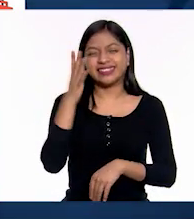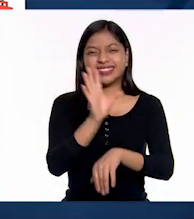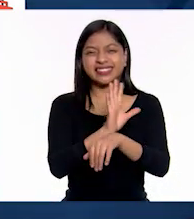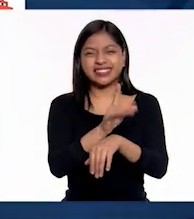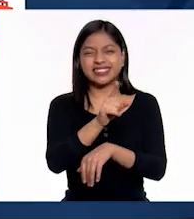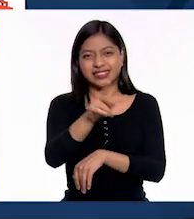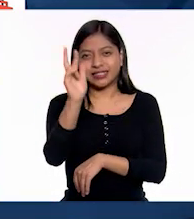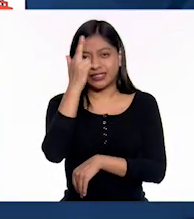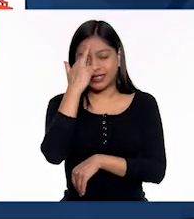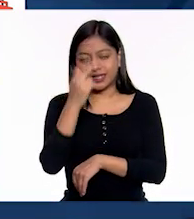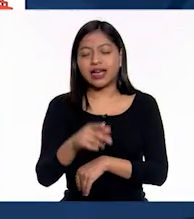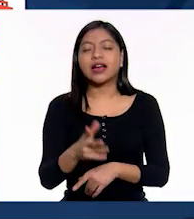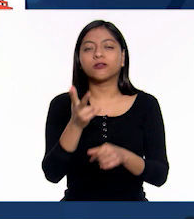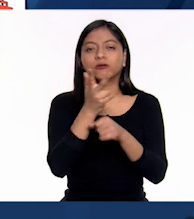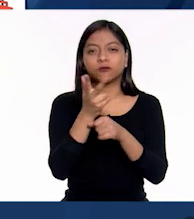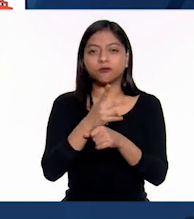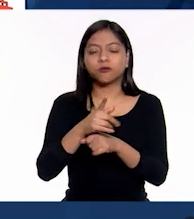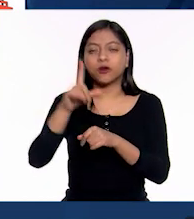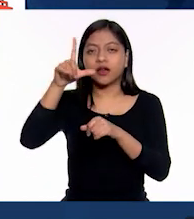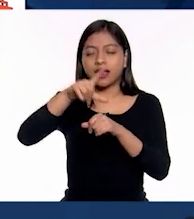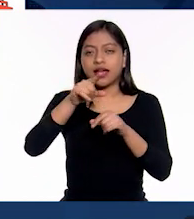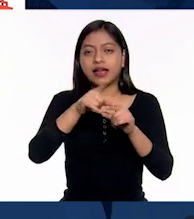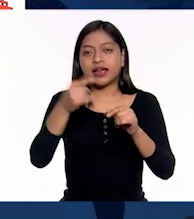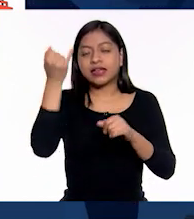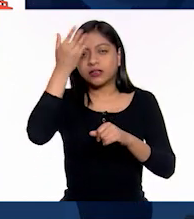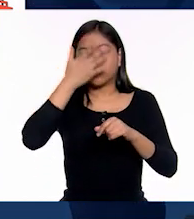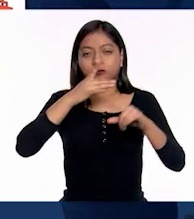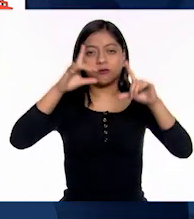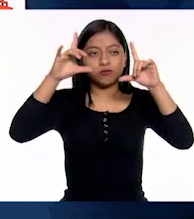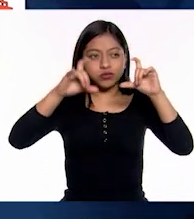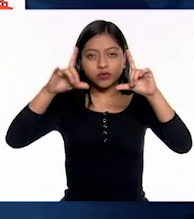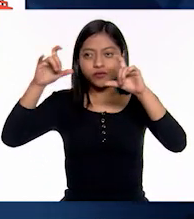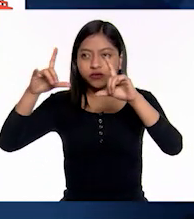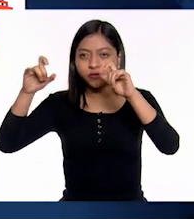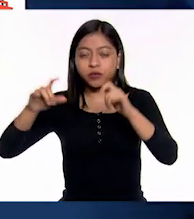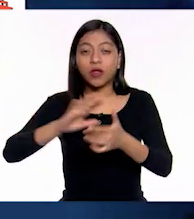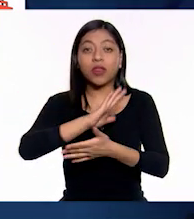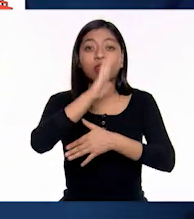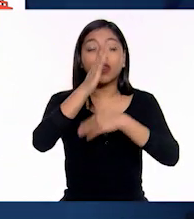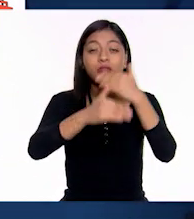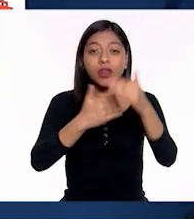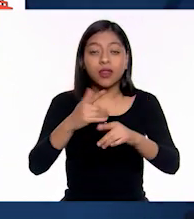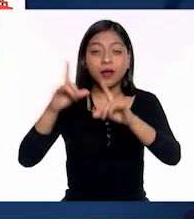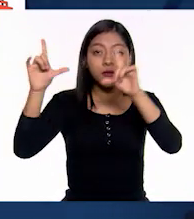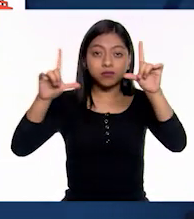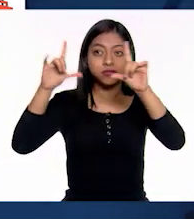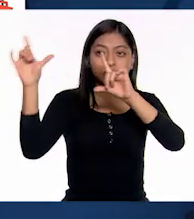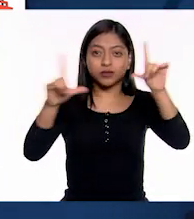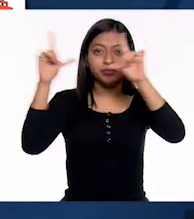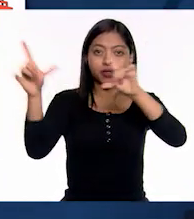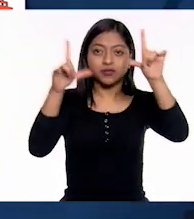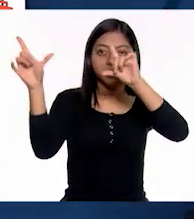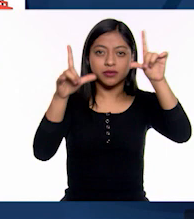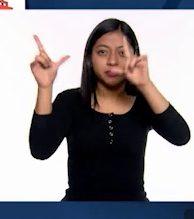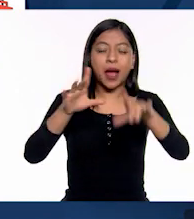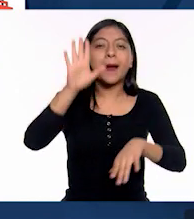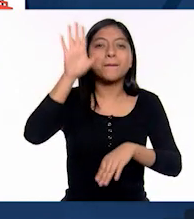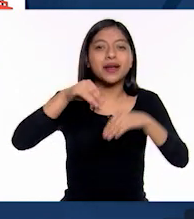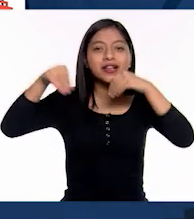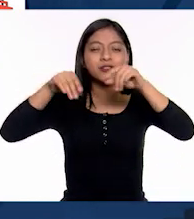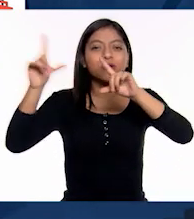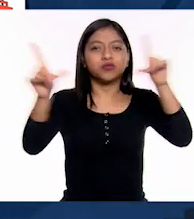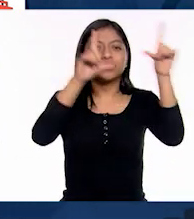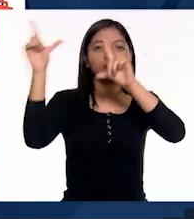usan cámaras que capturan imágenes muy rápido y al reproducirlas en una pantalla una tras otra, parecen que están en